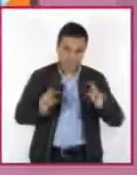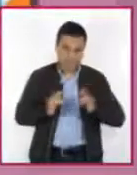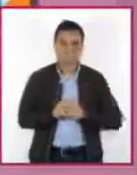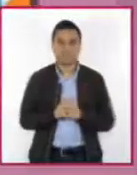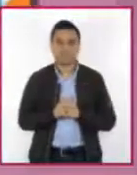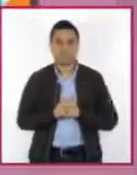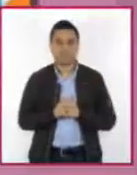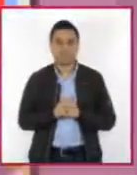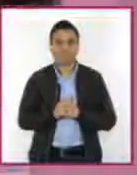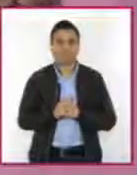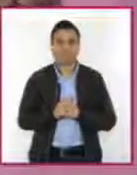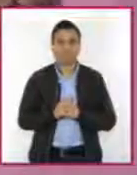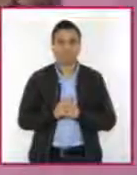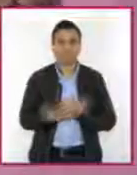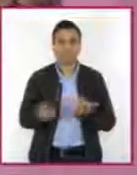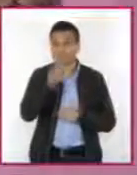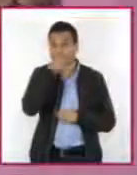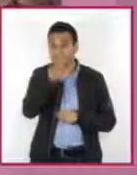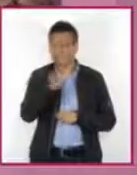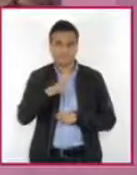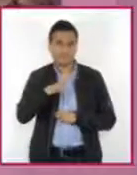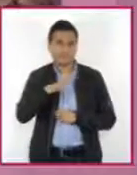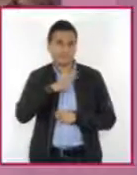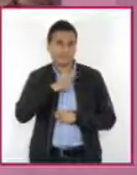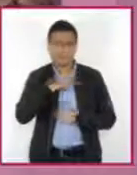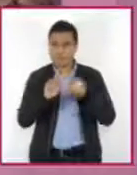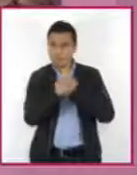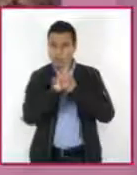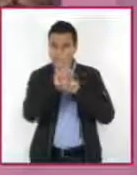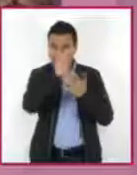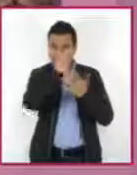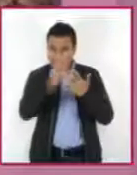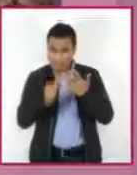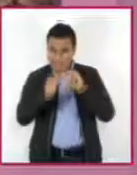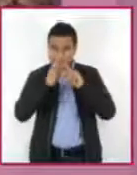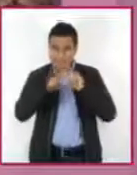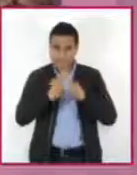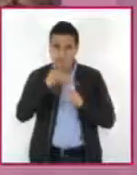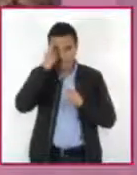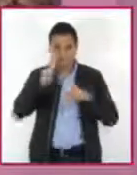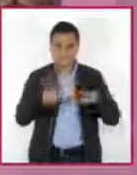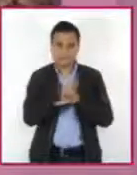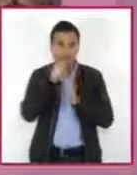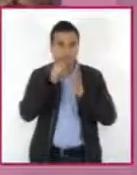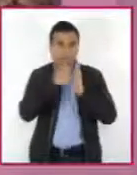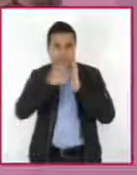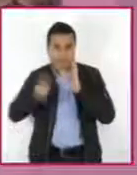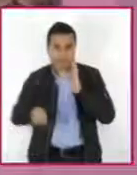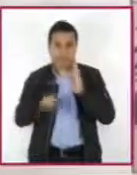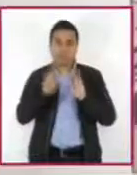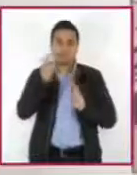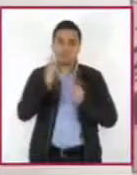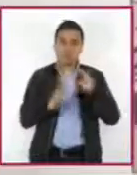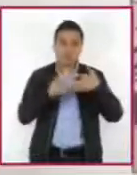La multicausalidad que caracteriza a los procesos de transformación, como la Revolución Industrial.